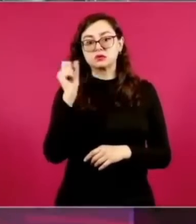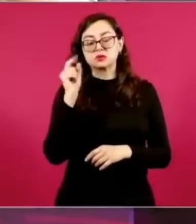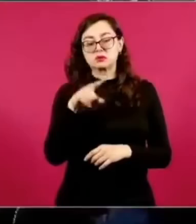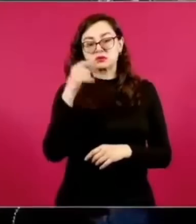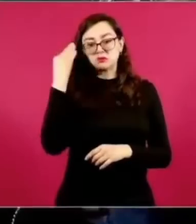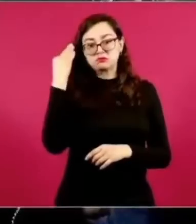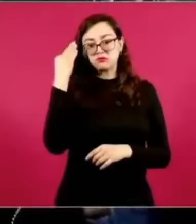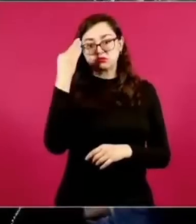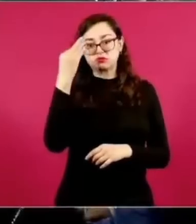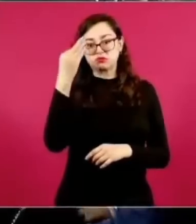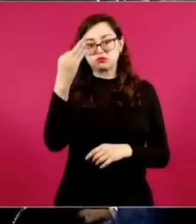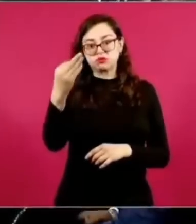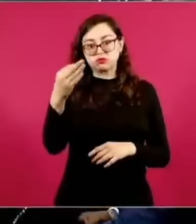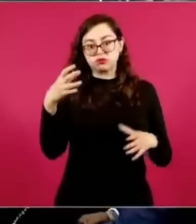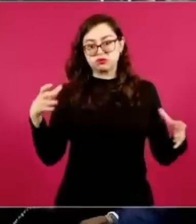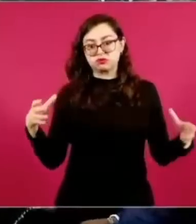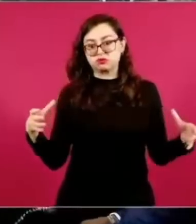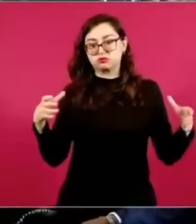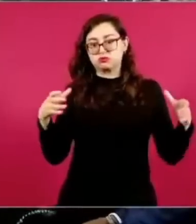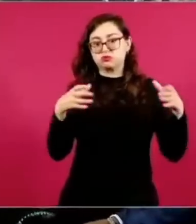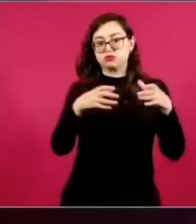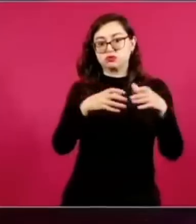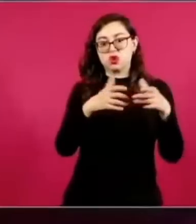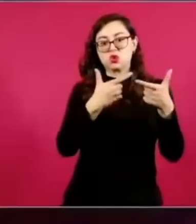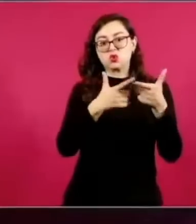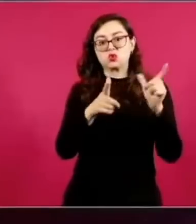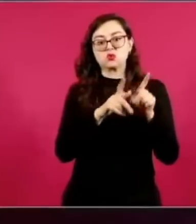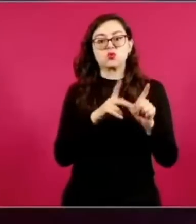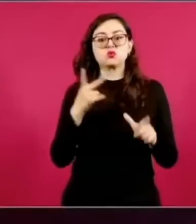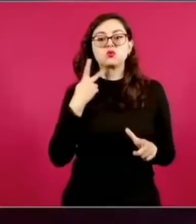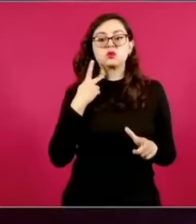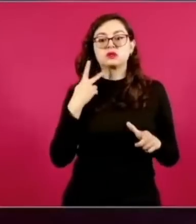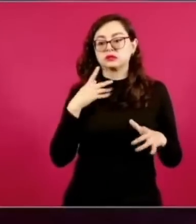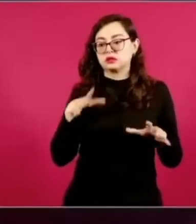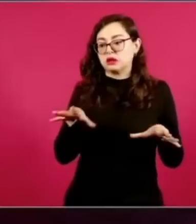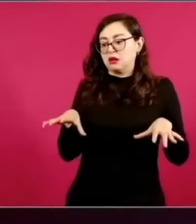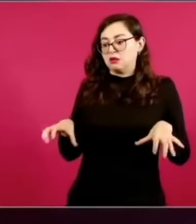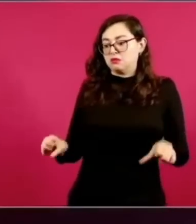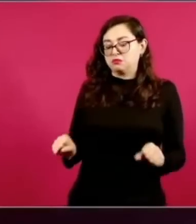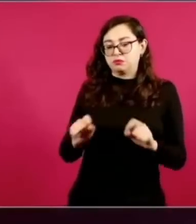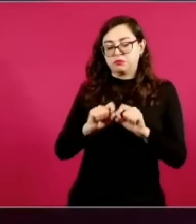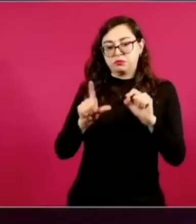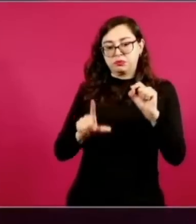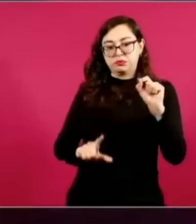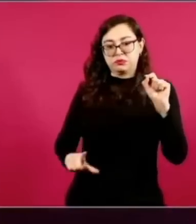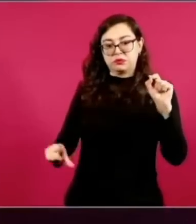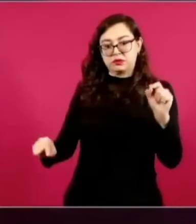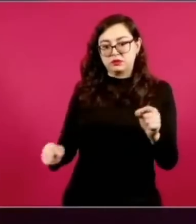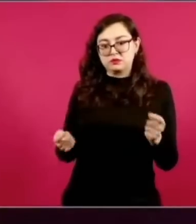y ese partido de Estado empezó a cooptar, a comprar